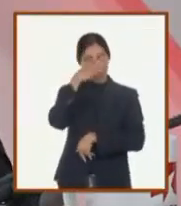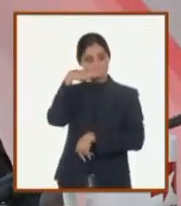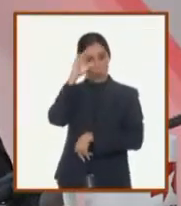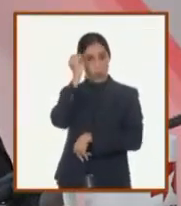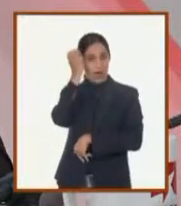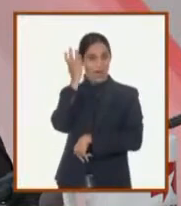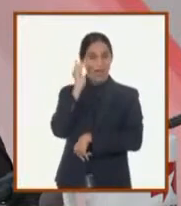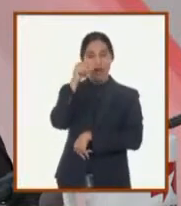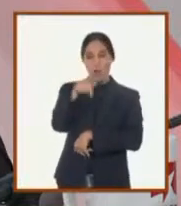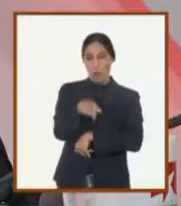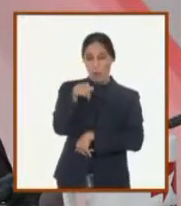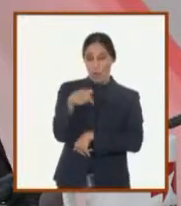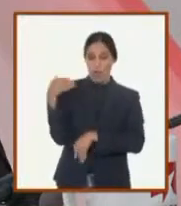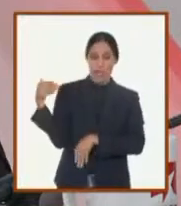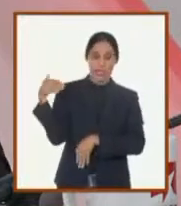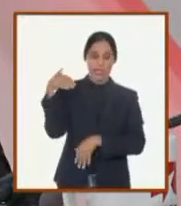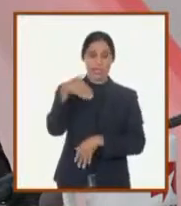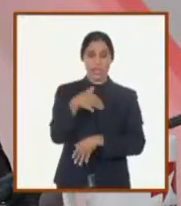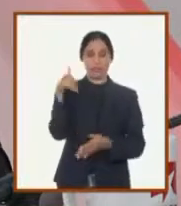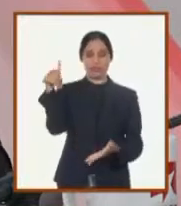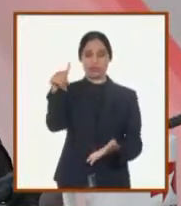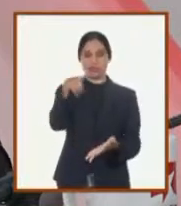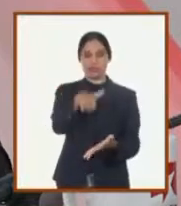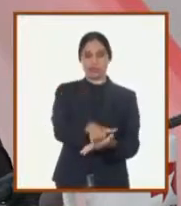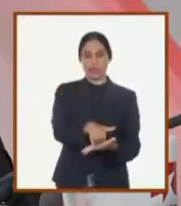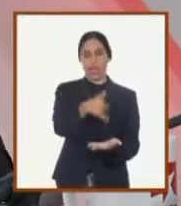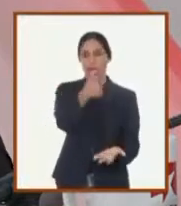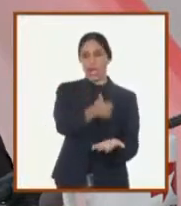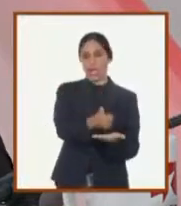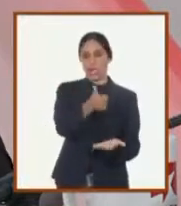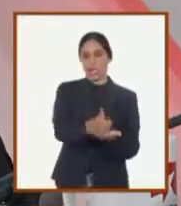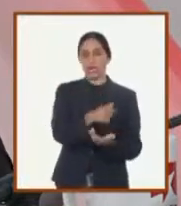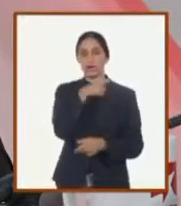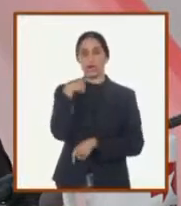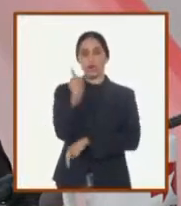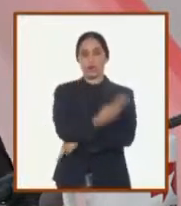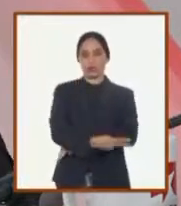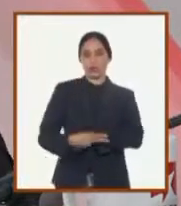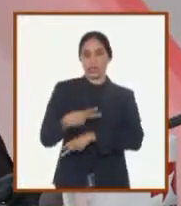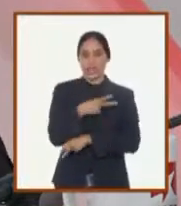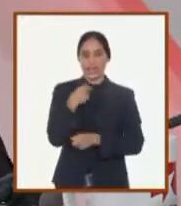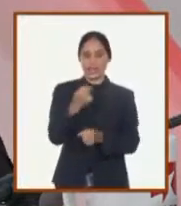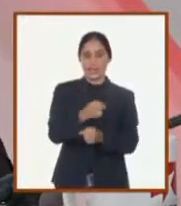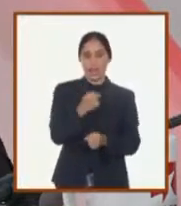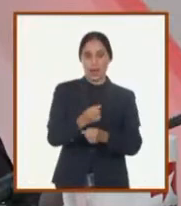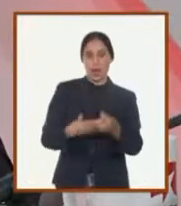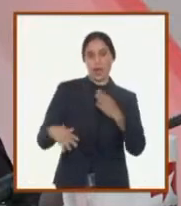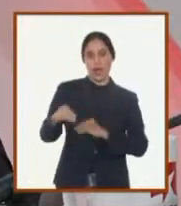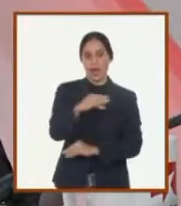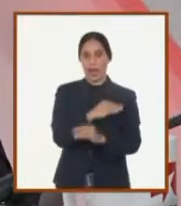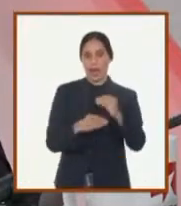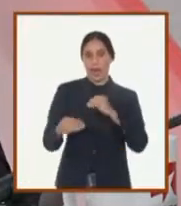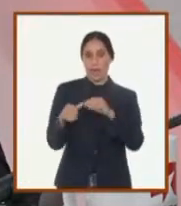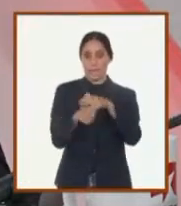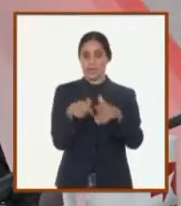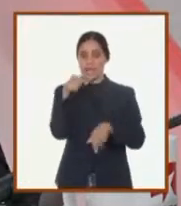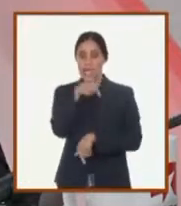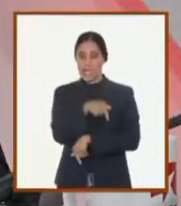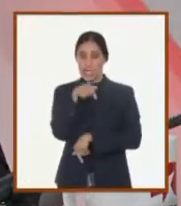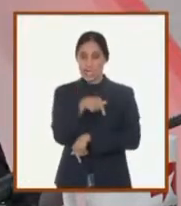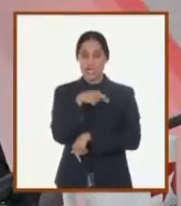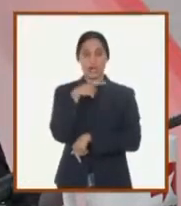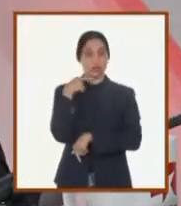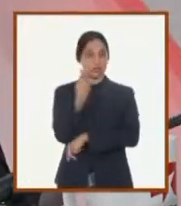llegó hoy a Moscú en visita de trabajo para conversaciones de alto nivel con el presidente de ese país y